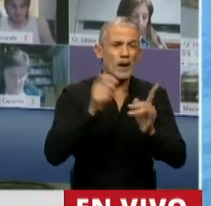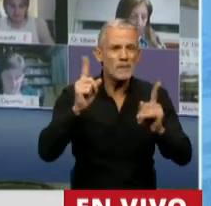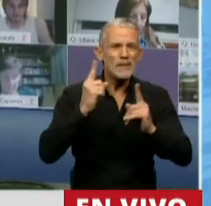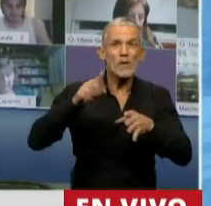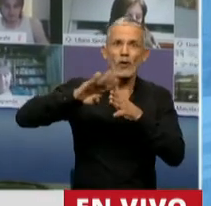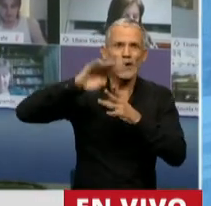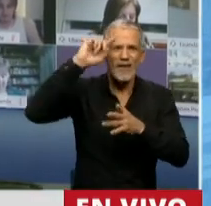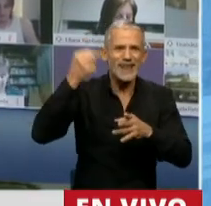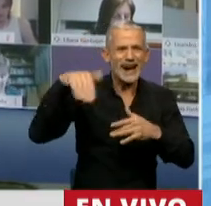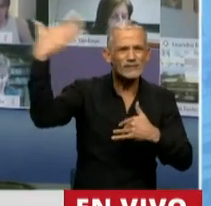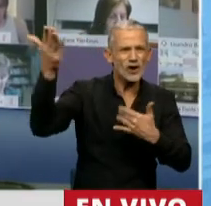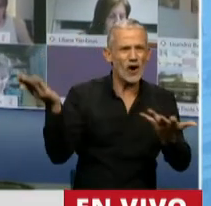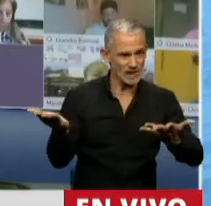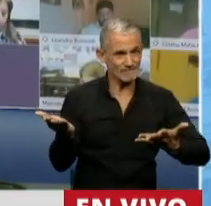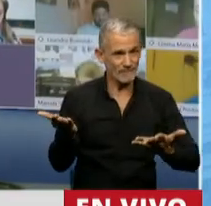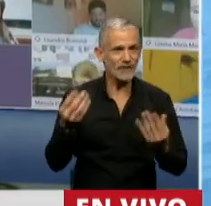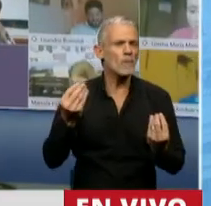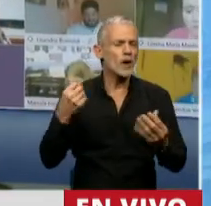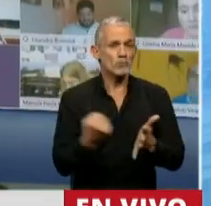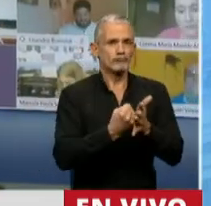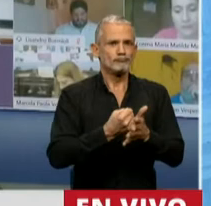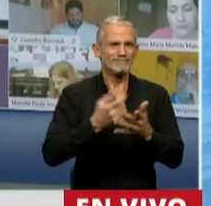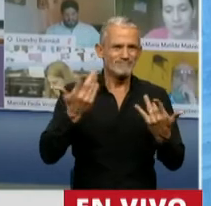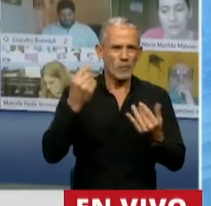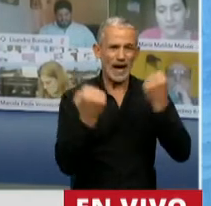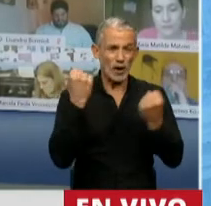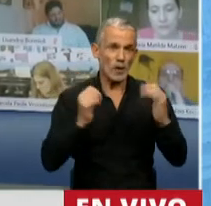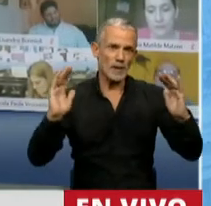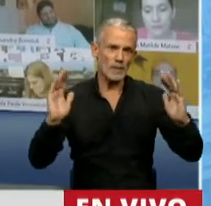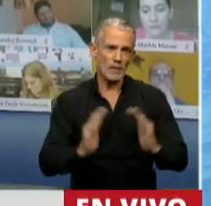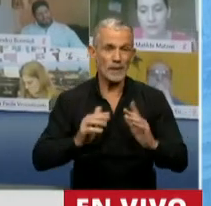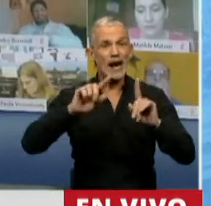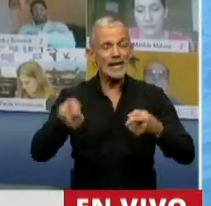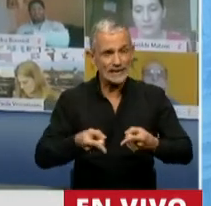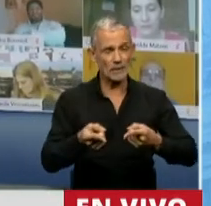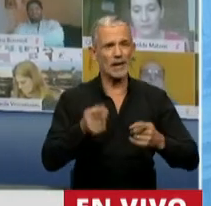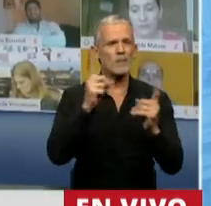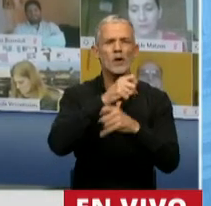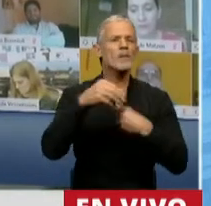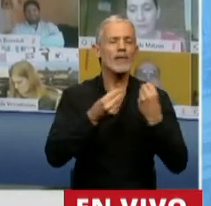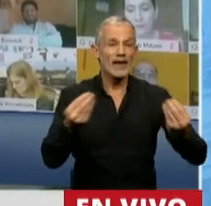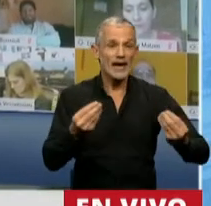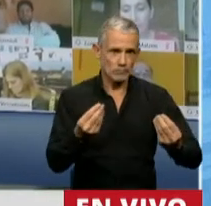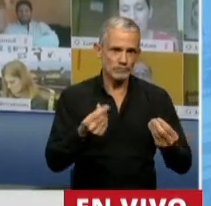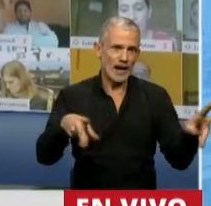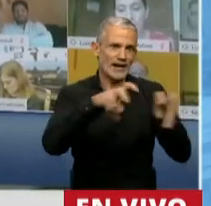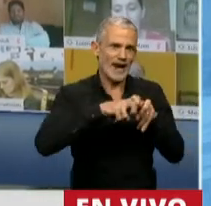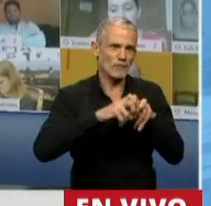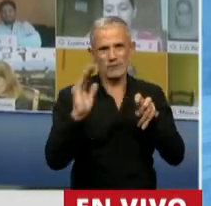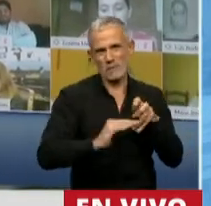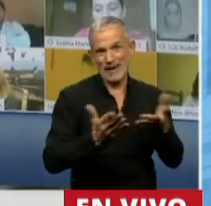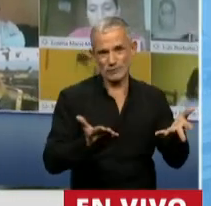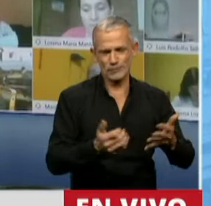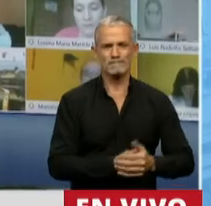de la nación. Esto tanto por el impacto de la caída en la actividad económica y con su consecuente baja en la recaudación.